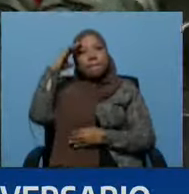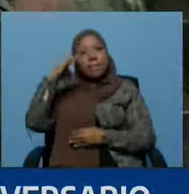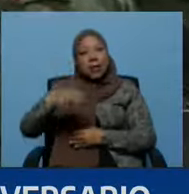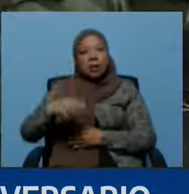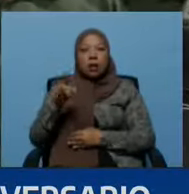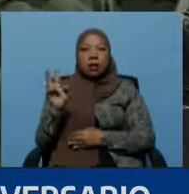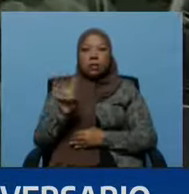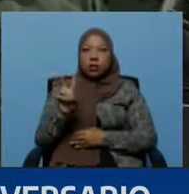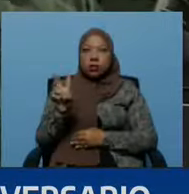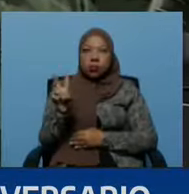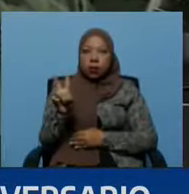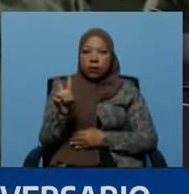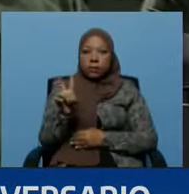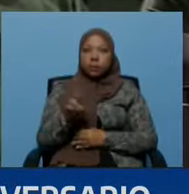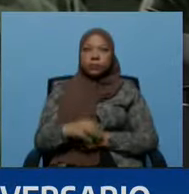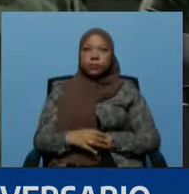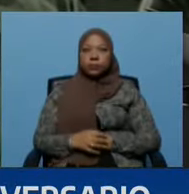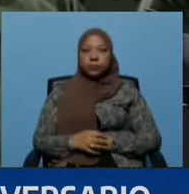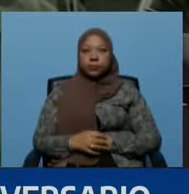Venezuela.